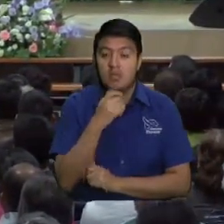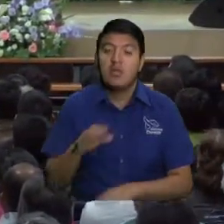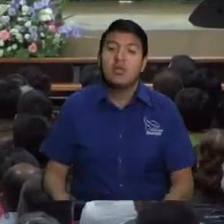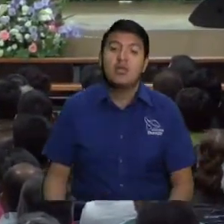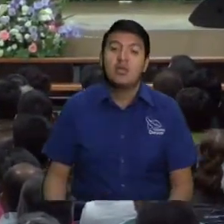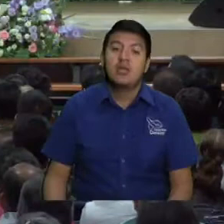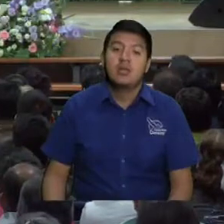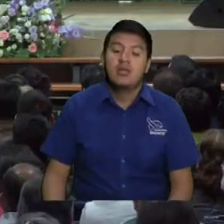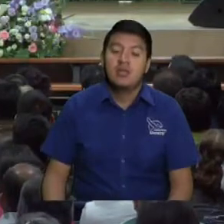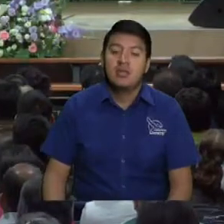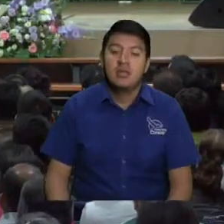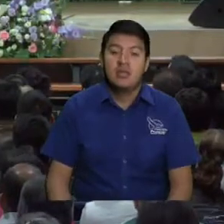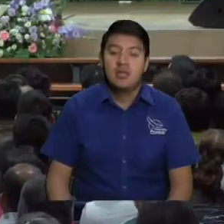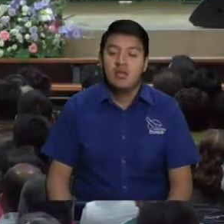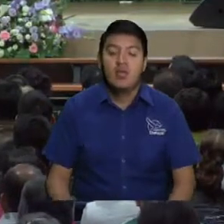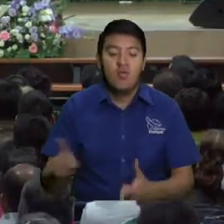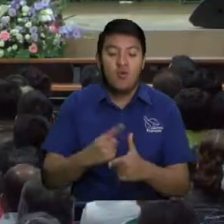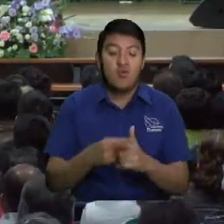Música de muerto.